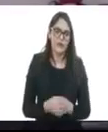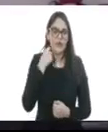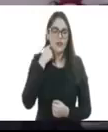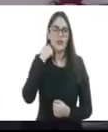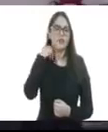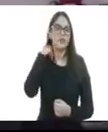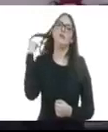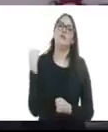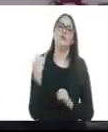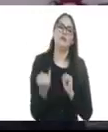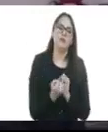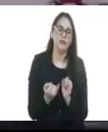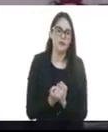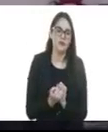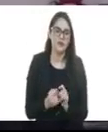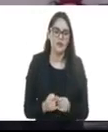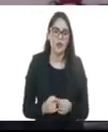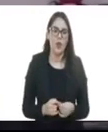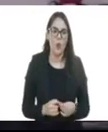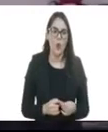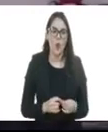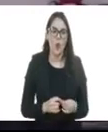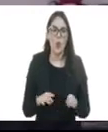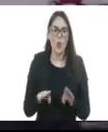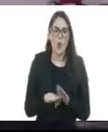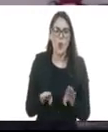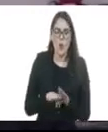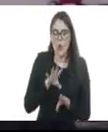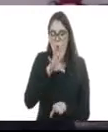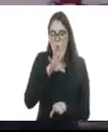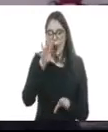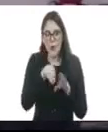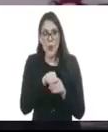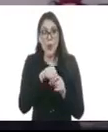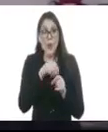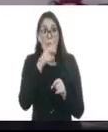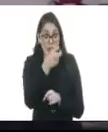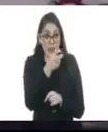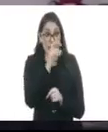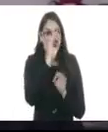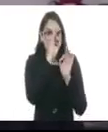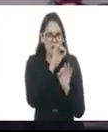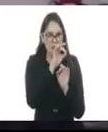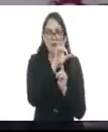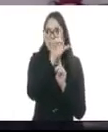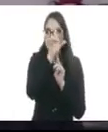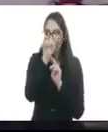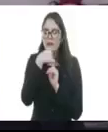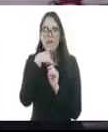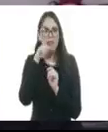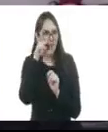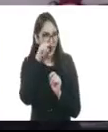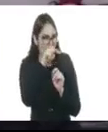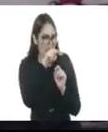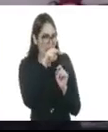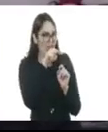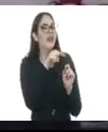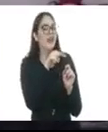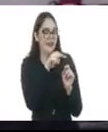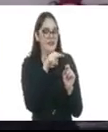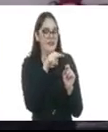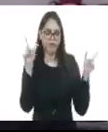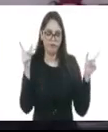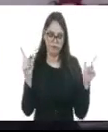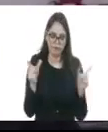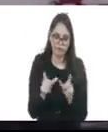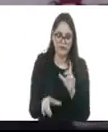el rigor, ¿no? El rigor periodístico. Y así fue como al final pude reducirlo a 6, que eran